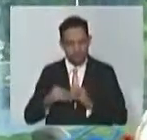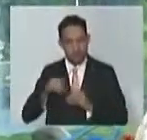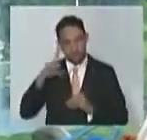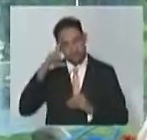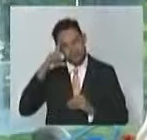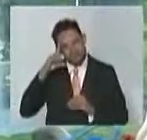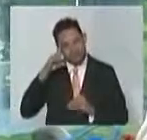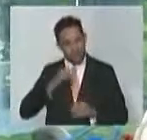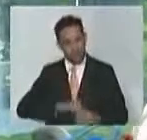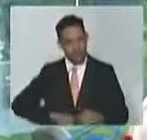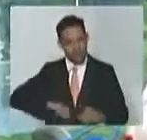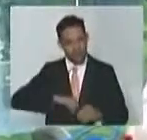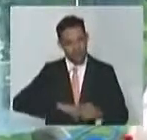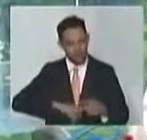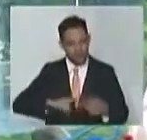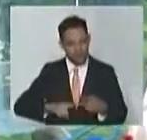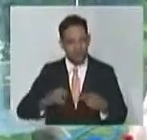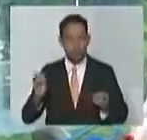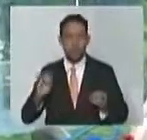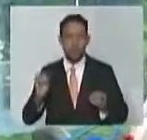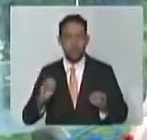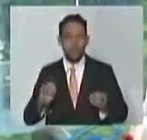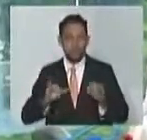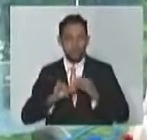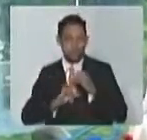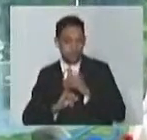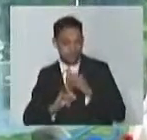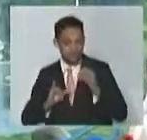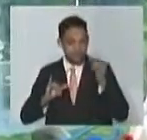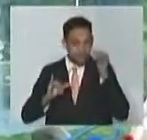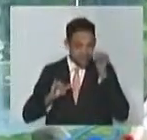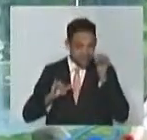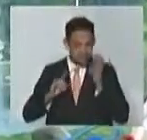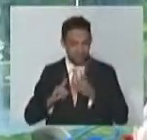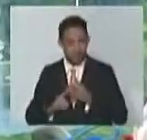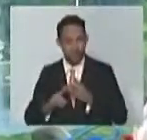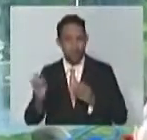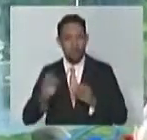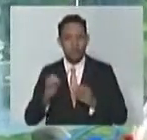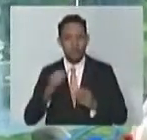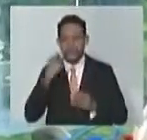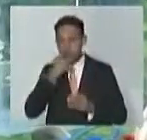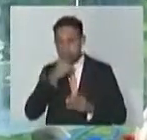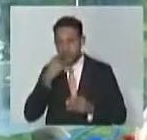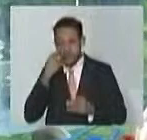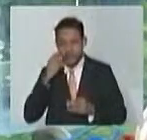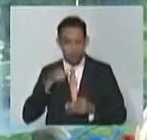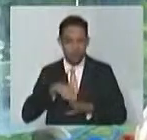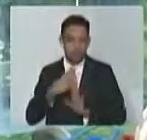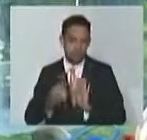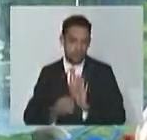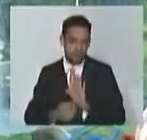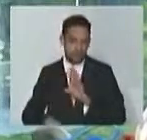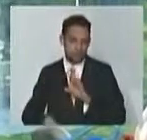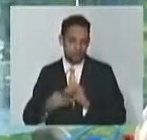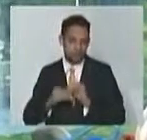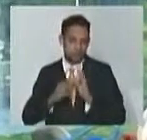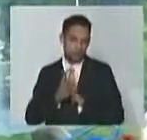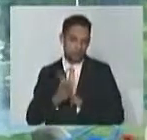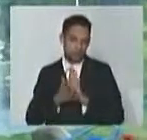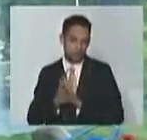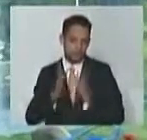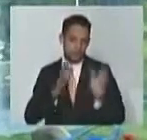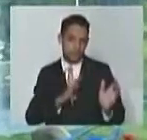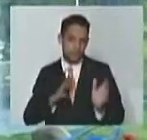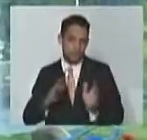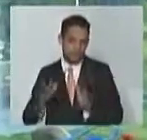ecográficos, de laboratorio clínico, consulta con odontología neurofocal, en fin. Todo esto lo hacemos para hacer